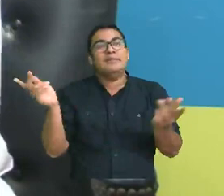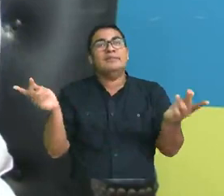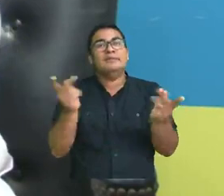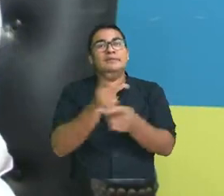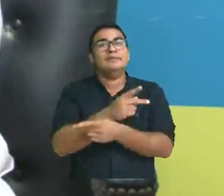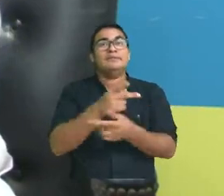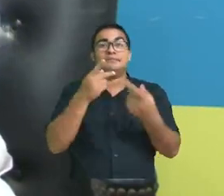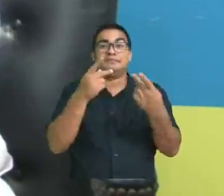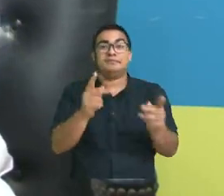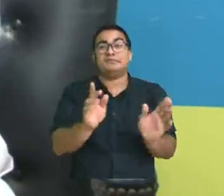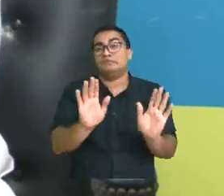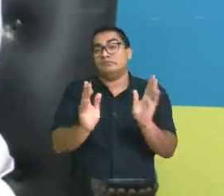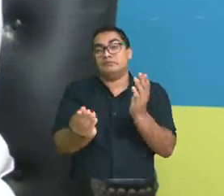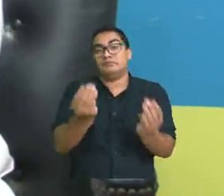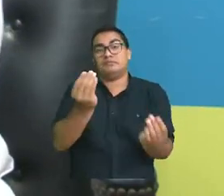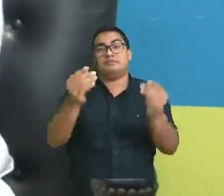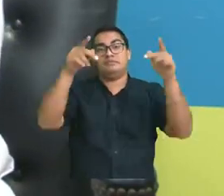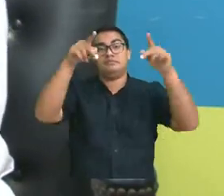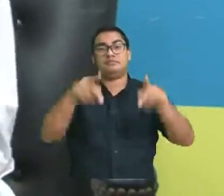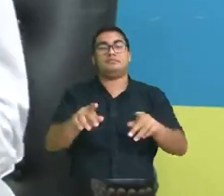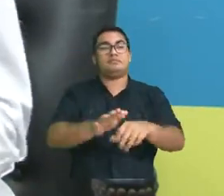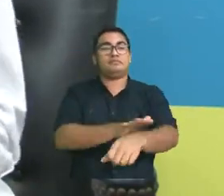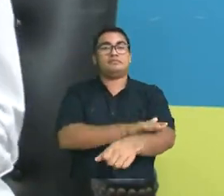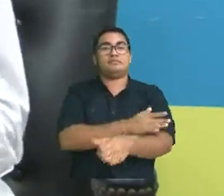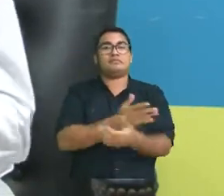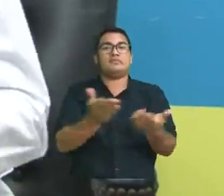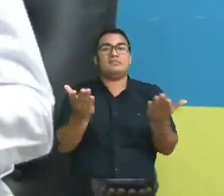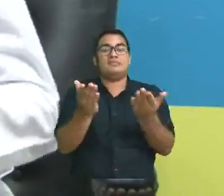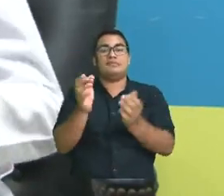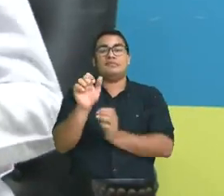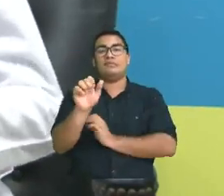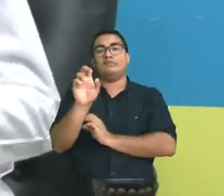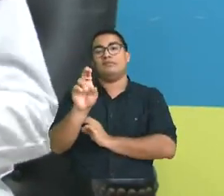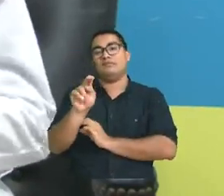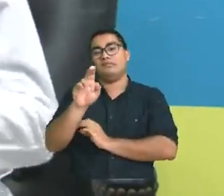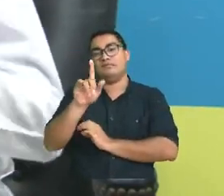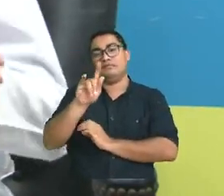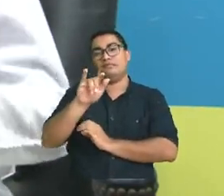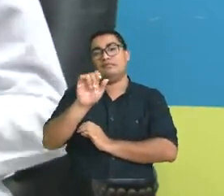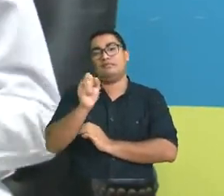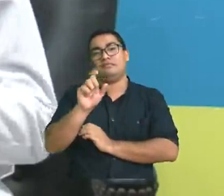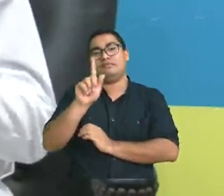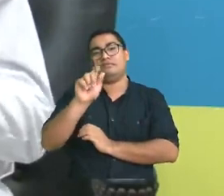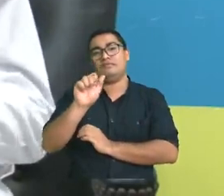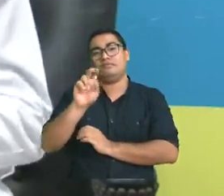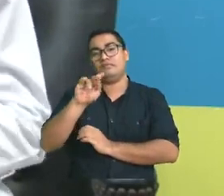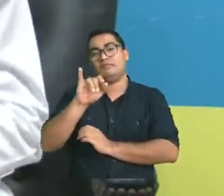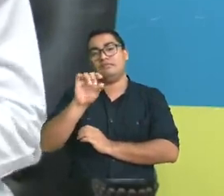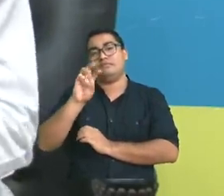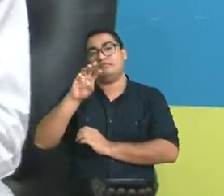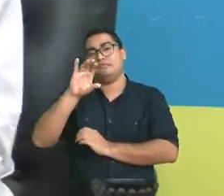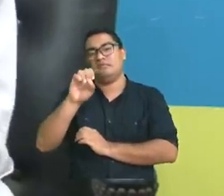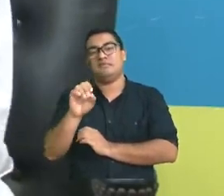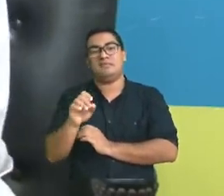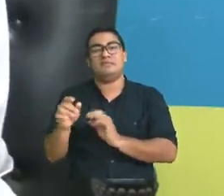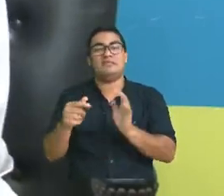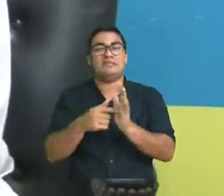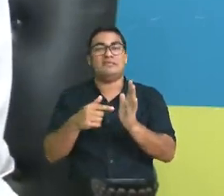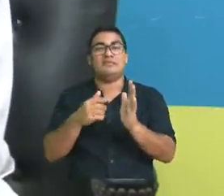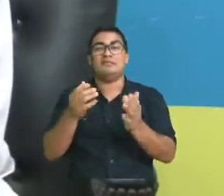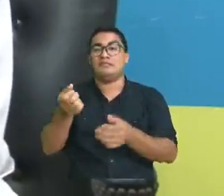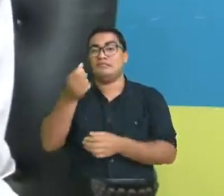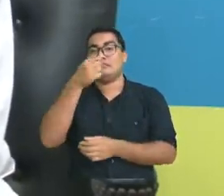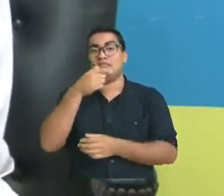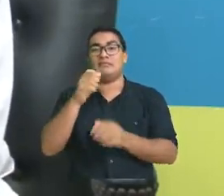de la sensibilidad de las personas. Entonces, los antihistamínicos que nos referimos a difenidramina, a loratadina,